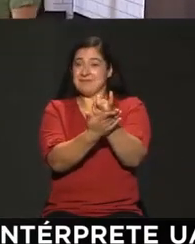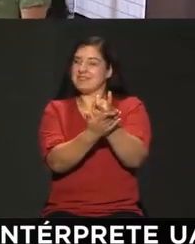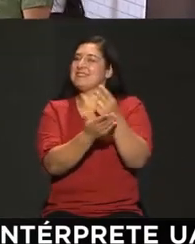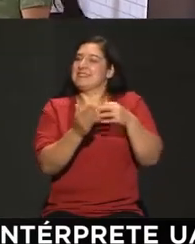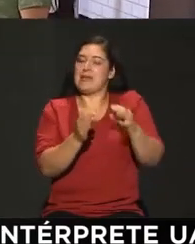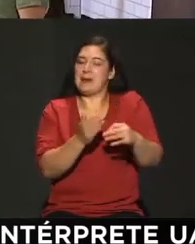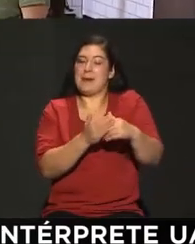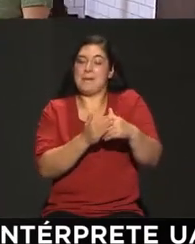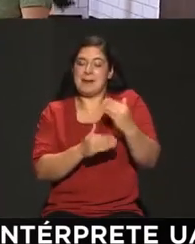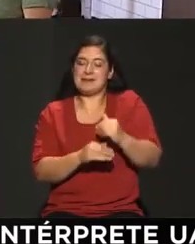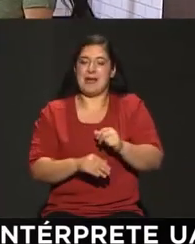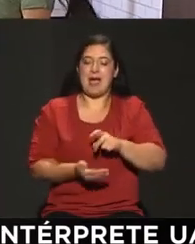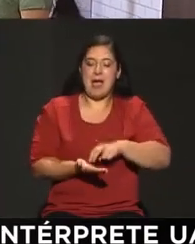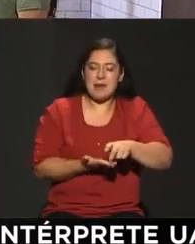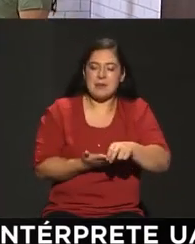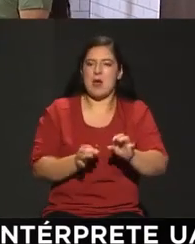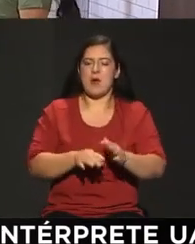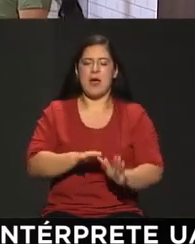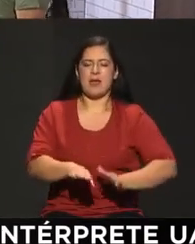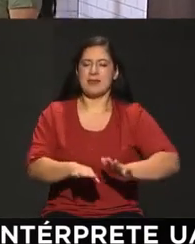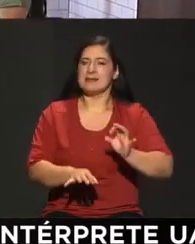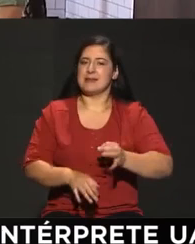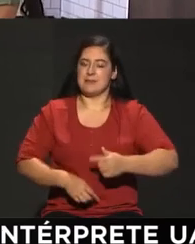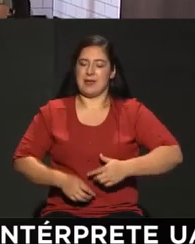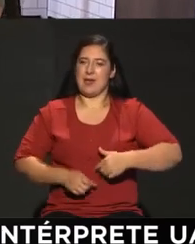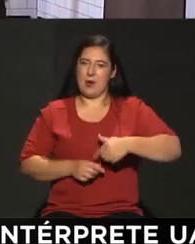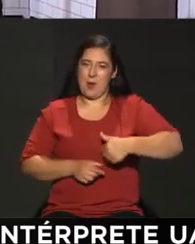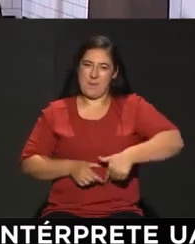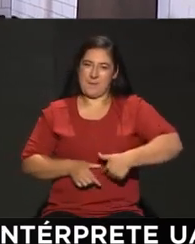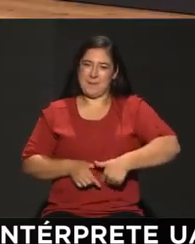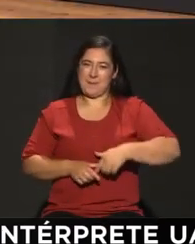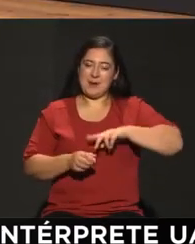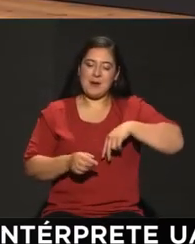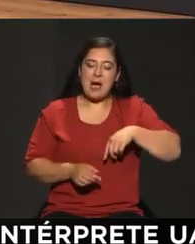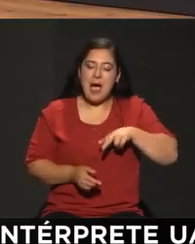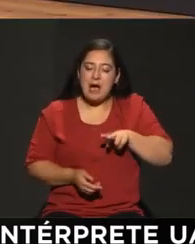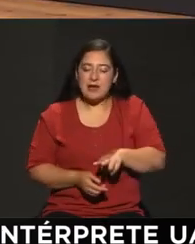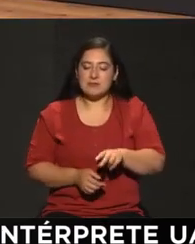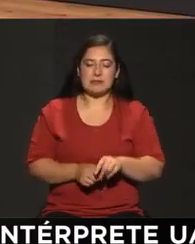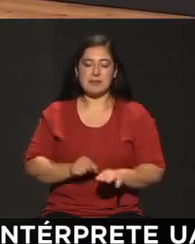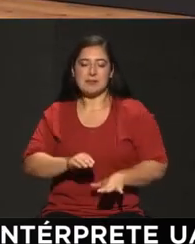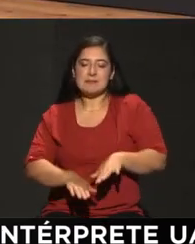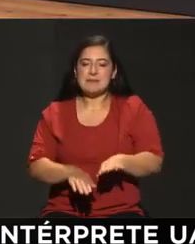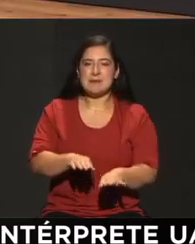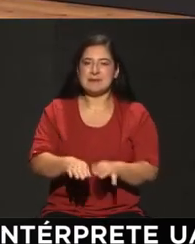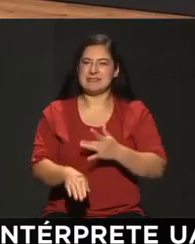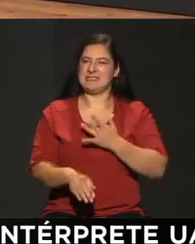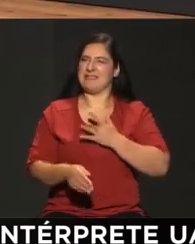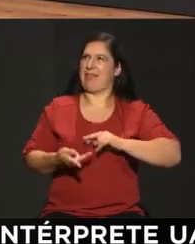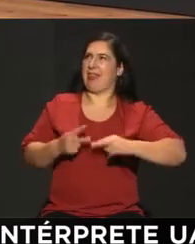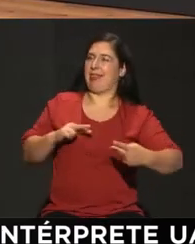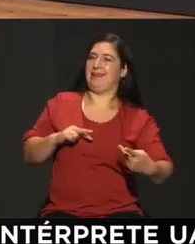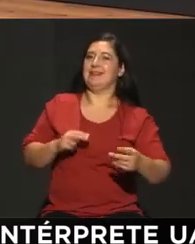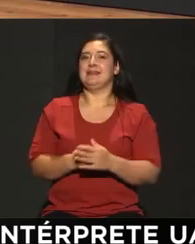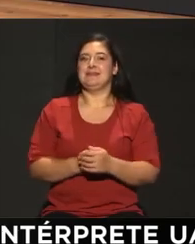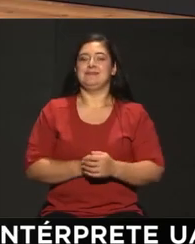empezamos a caminar, a gatear primero, lo hacemos con el ombligo para abajo o boca abajo, sí, y caminamos pues para adelante, entonces nos sentimos al revés.